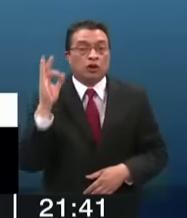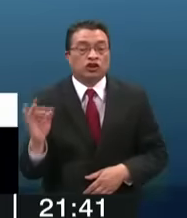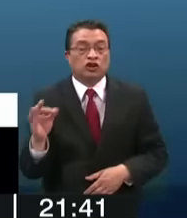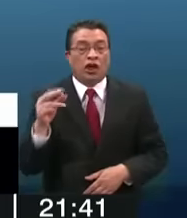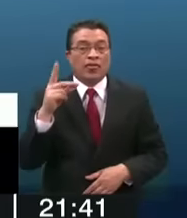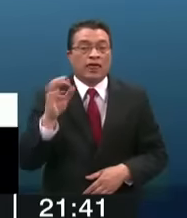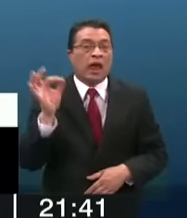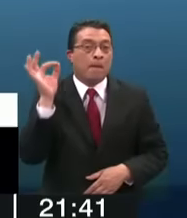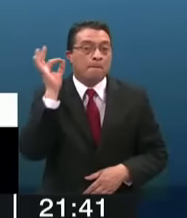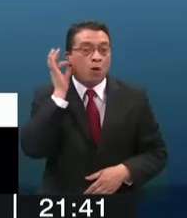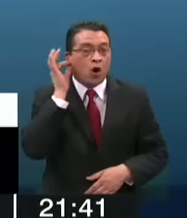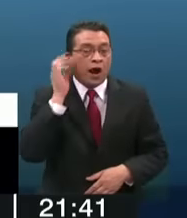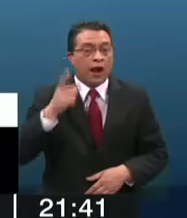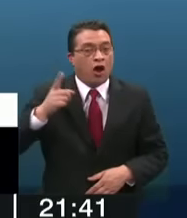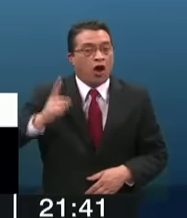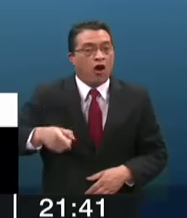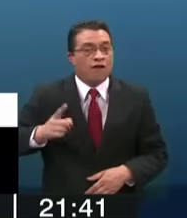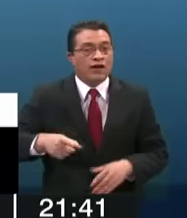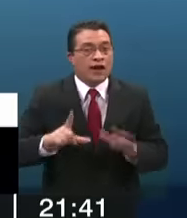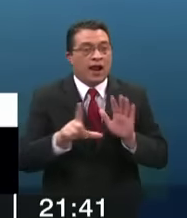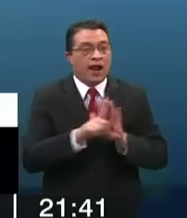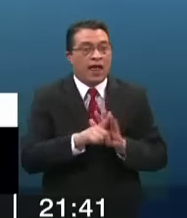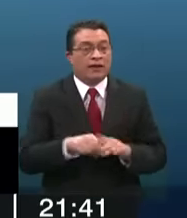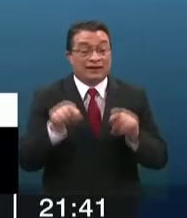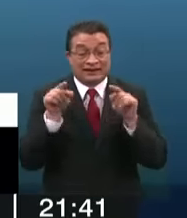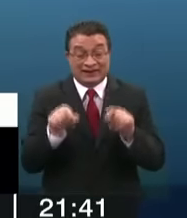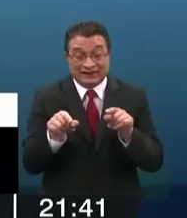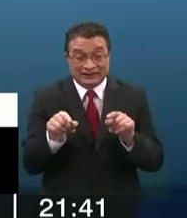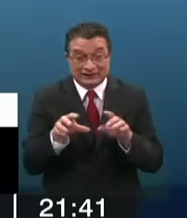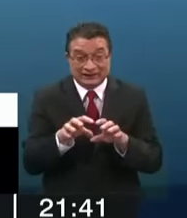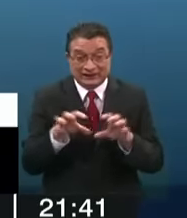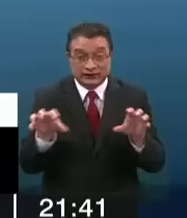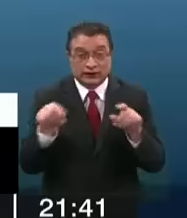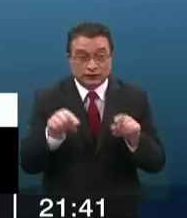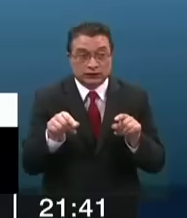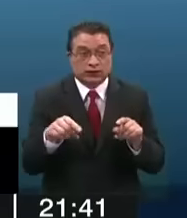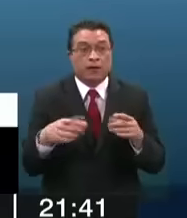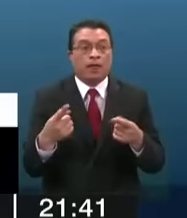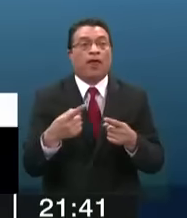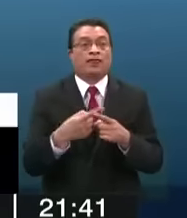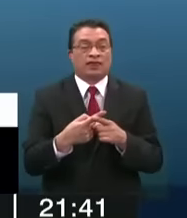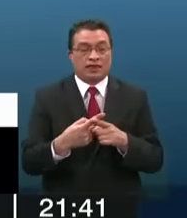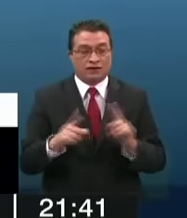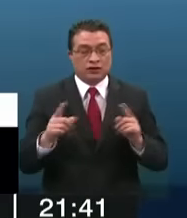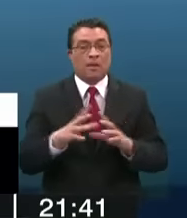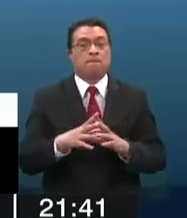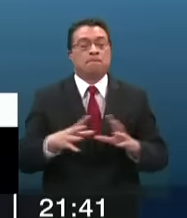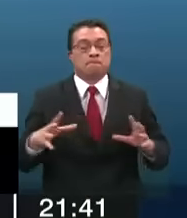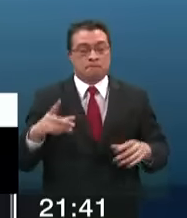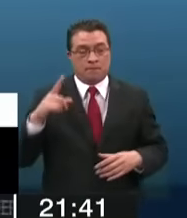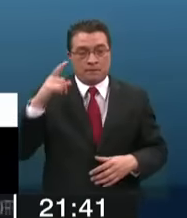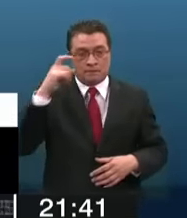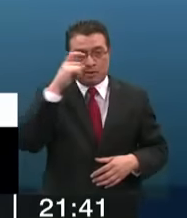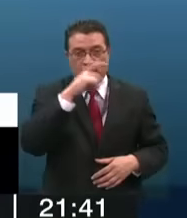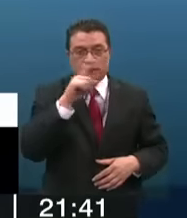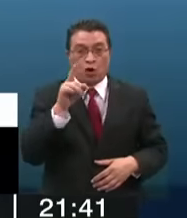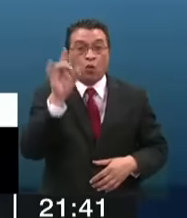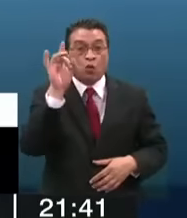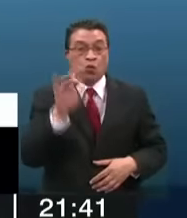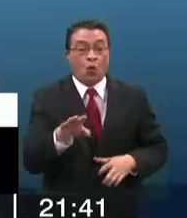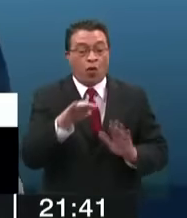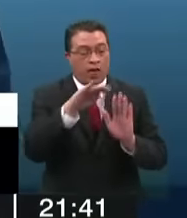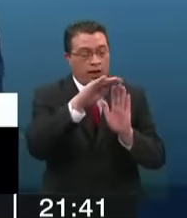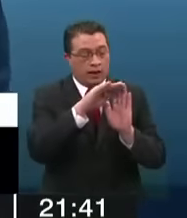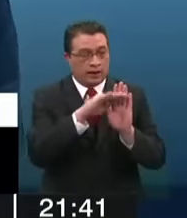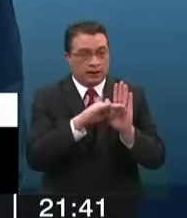de cupos de mujeres. Ese hecho genera la dificultad mayor para una sola lista.